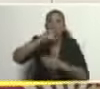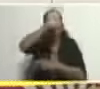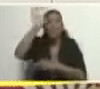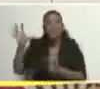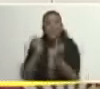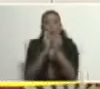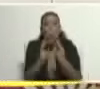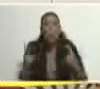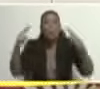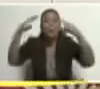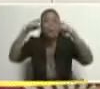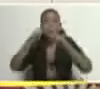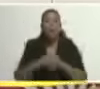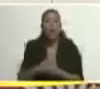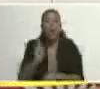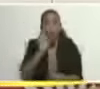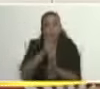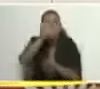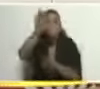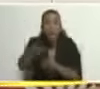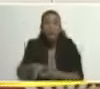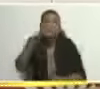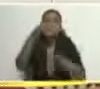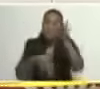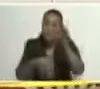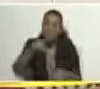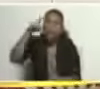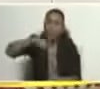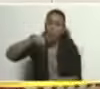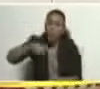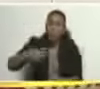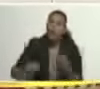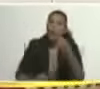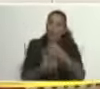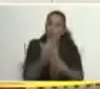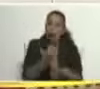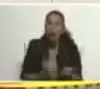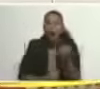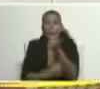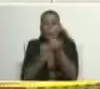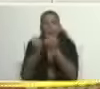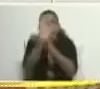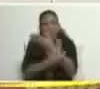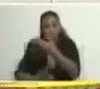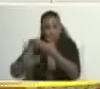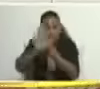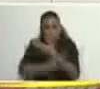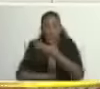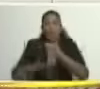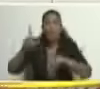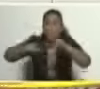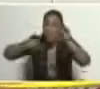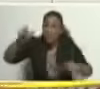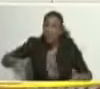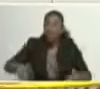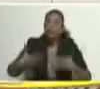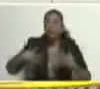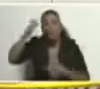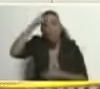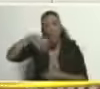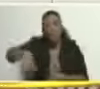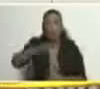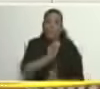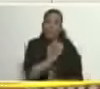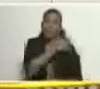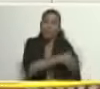Naciones Unidas, un paso justo y necesario que contribuirá a la protección de los legítimos derechos del pueblo